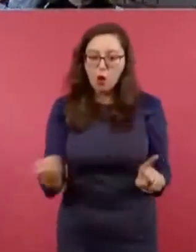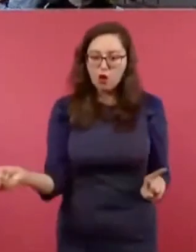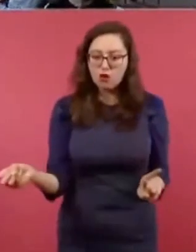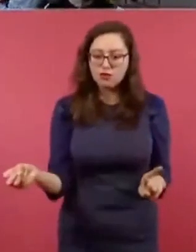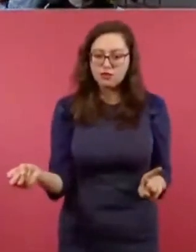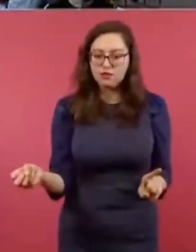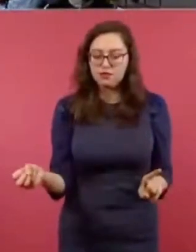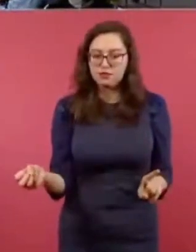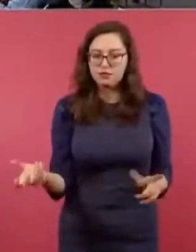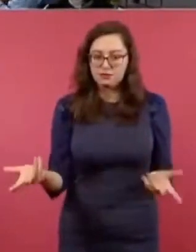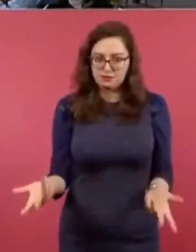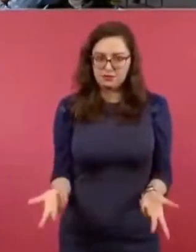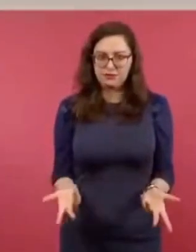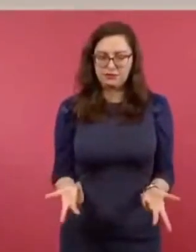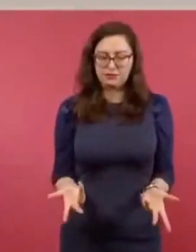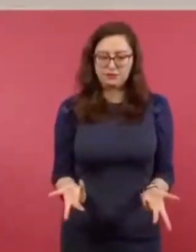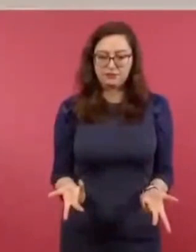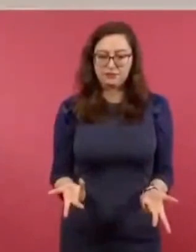además,